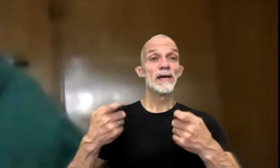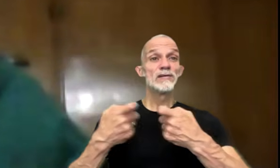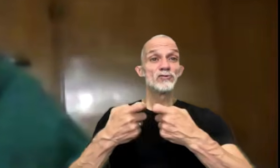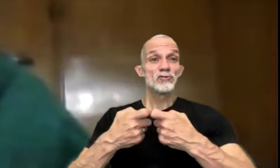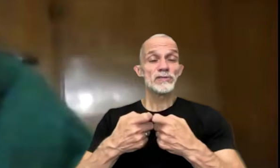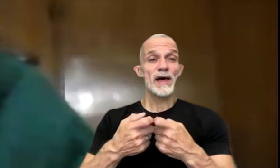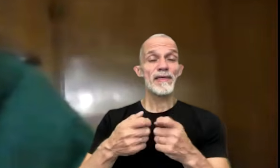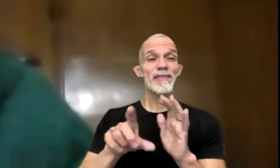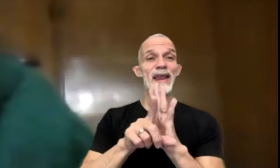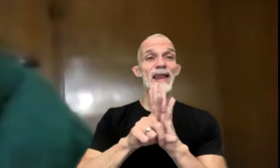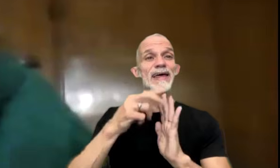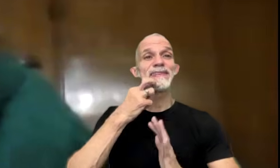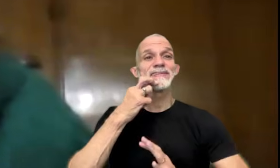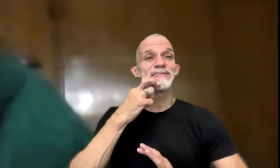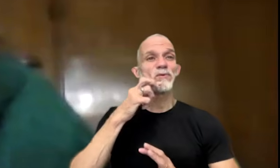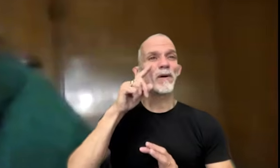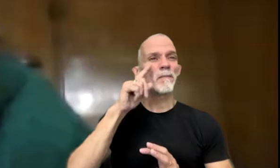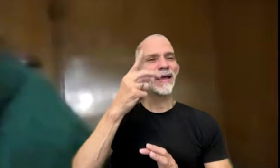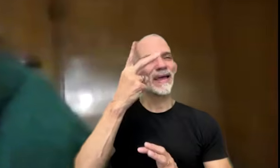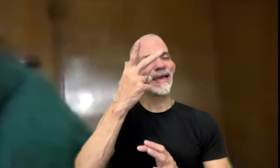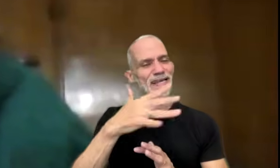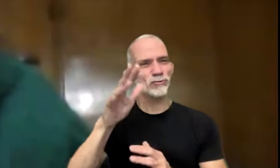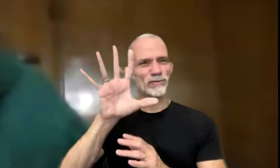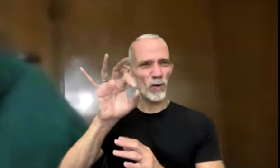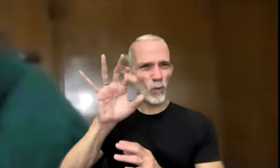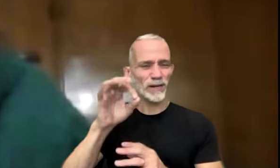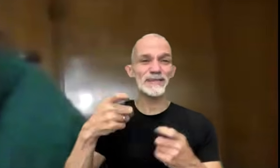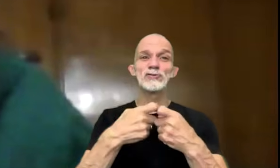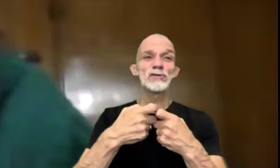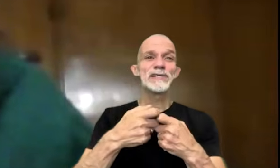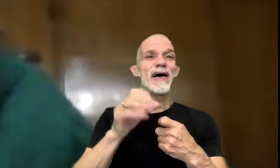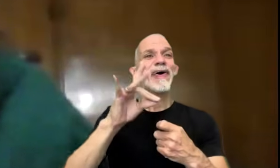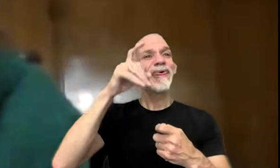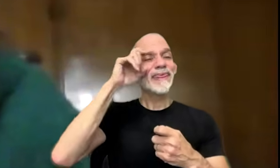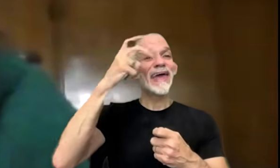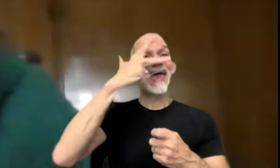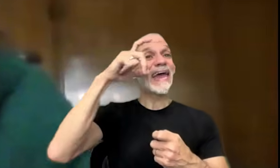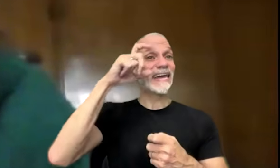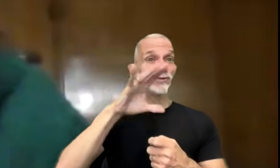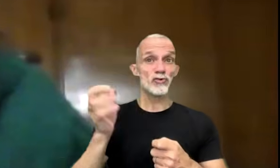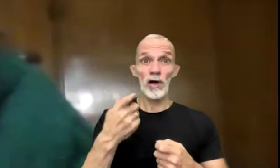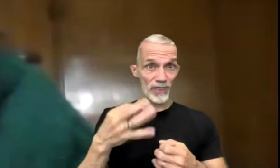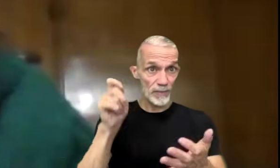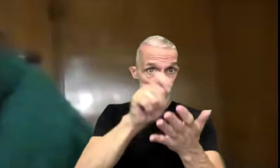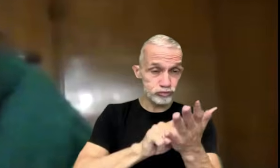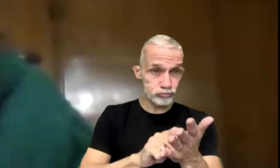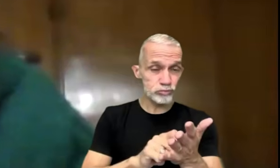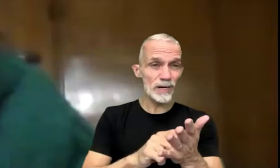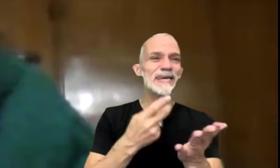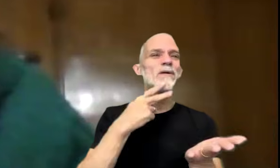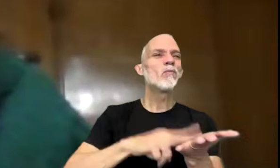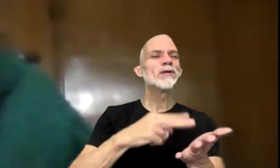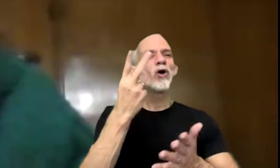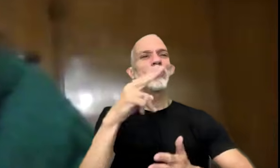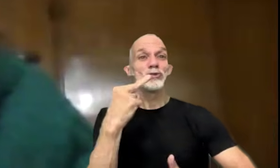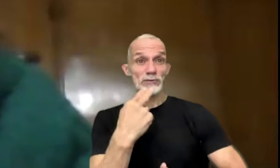Las sociedades de la ley 19.550, es sociedades de hecho, se deben de inscribir en el impuesto 211